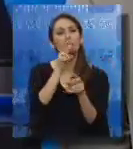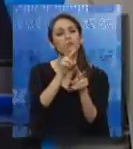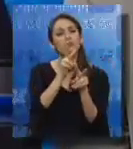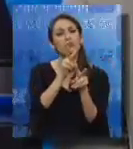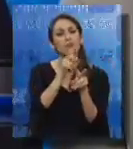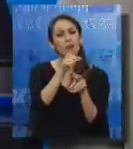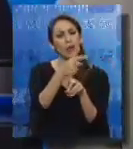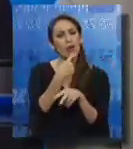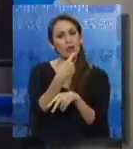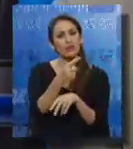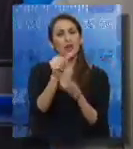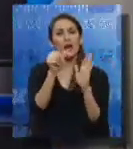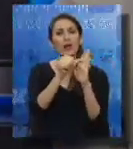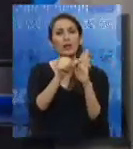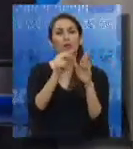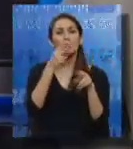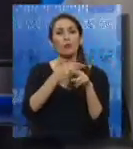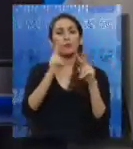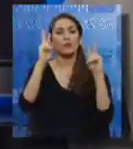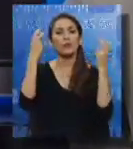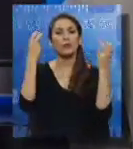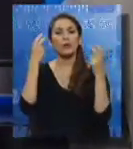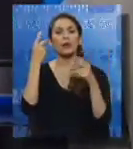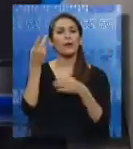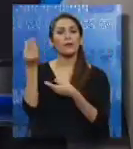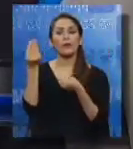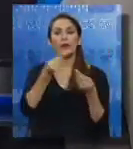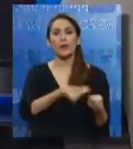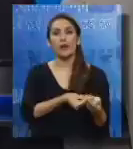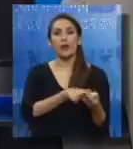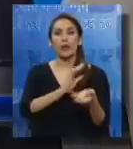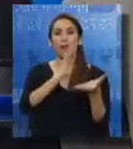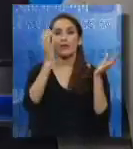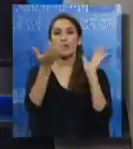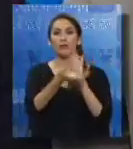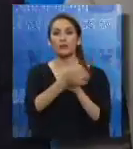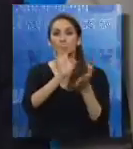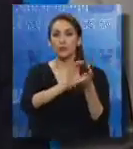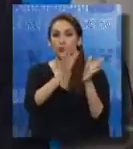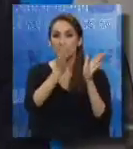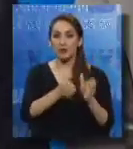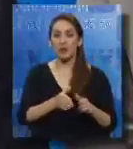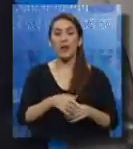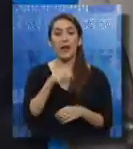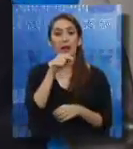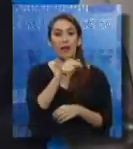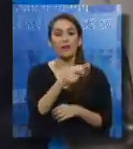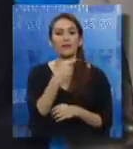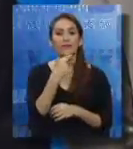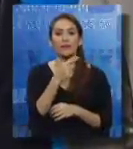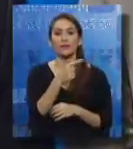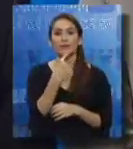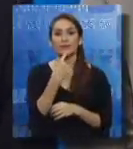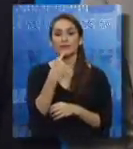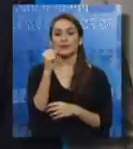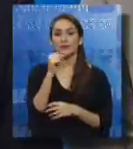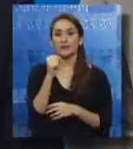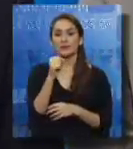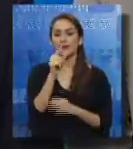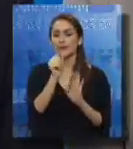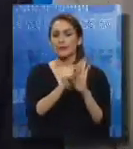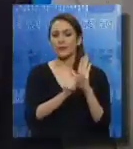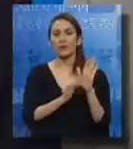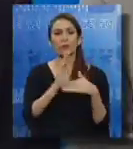cuyo artículo se titulaba "Los que trajeron la Revolución Ciudadana", y ahí estaba un